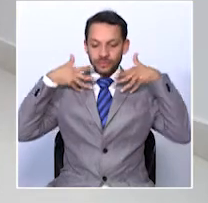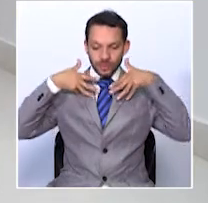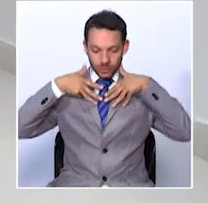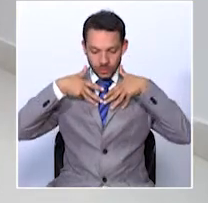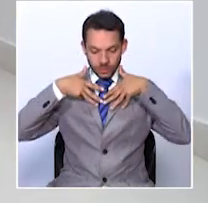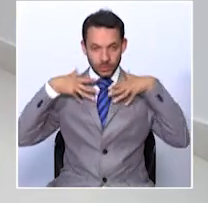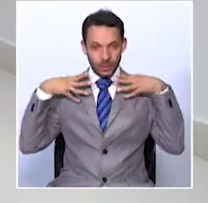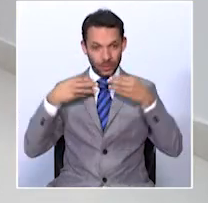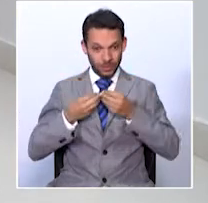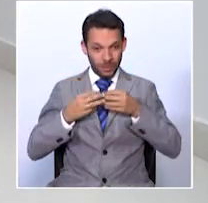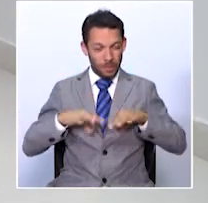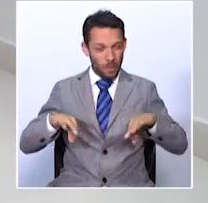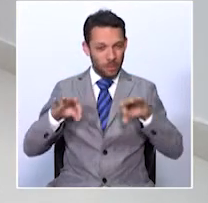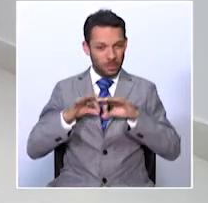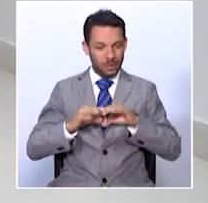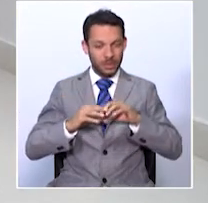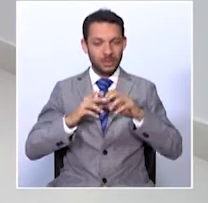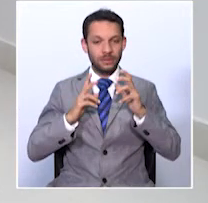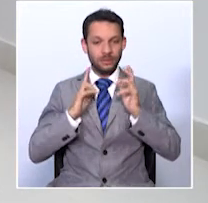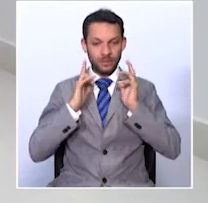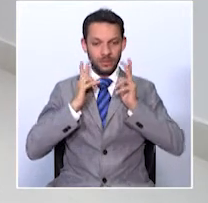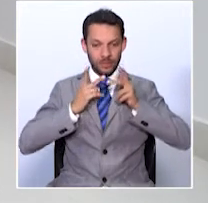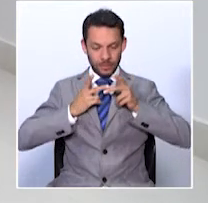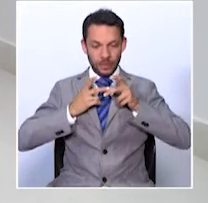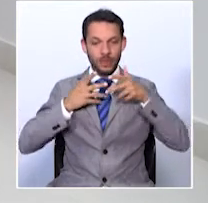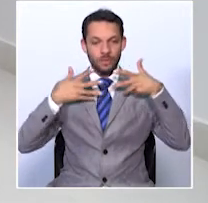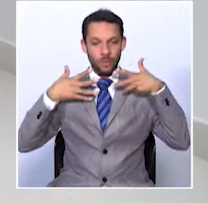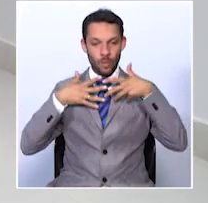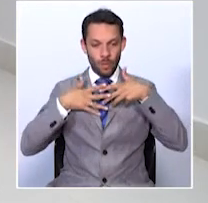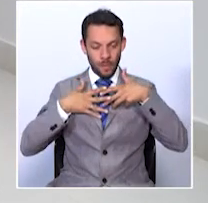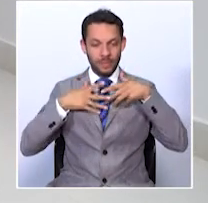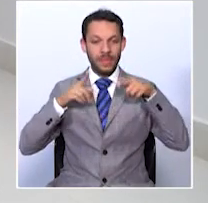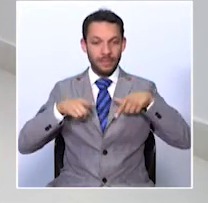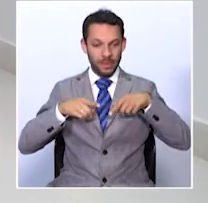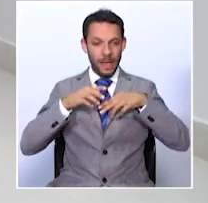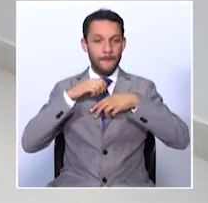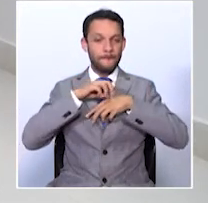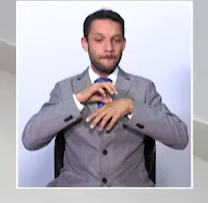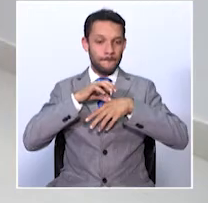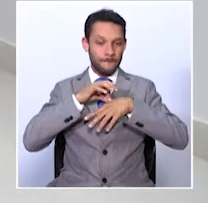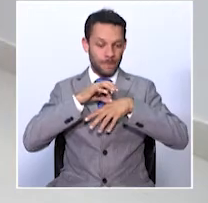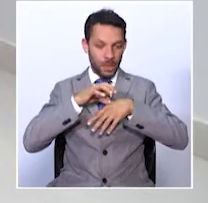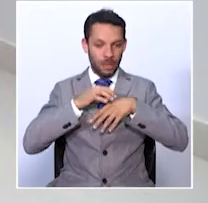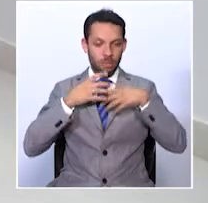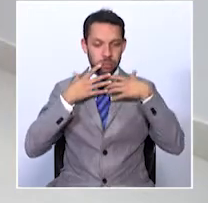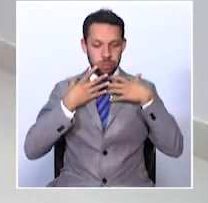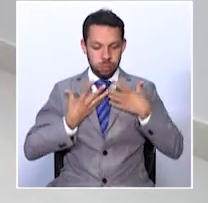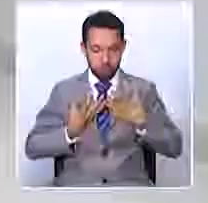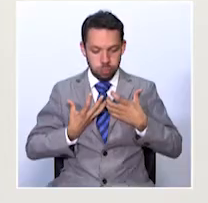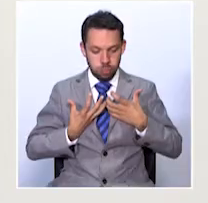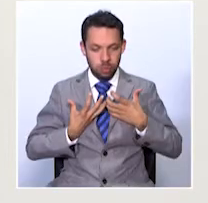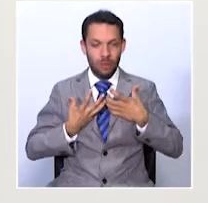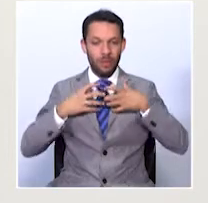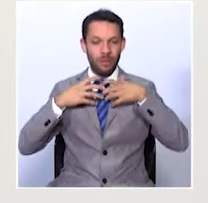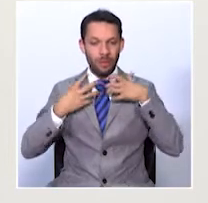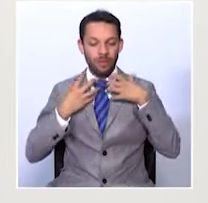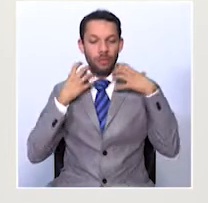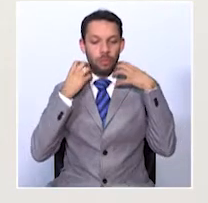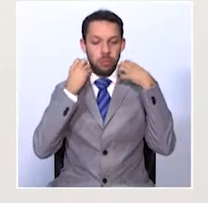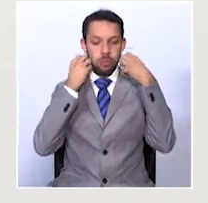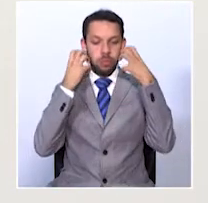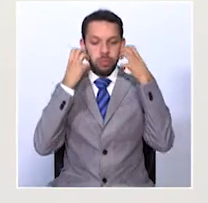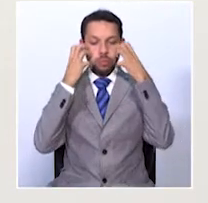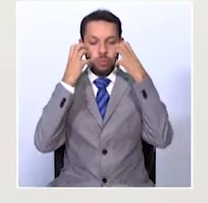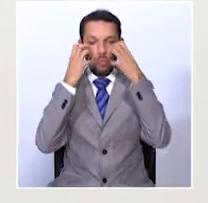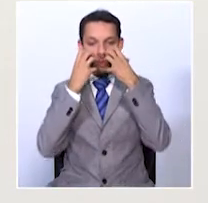la cuidamos, igual va a pasar, se va a caer, va a perder su flacidez, entonces va a hacer